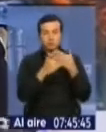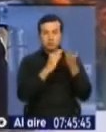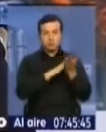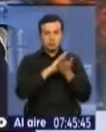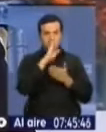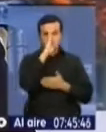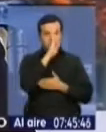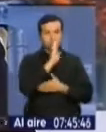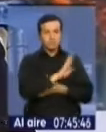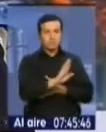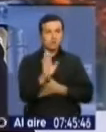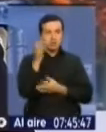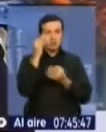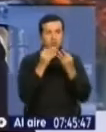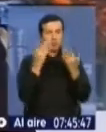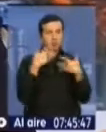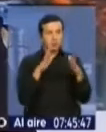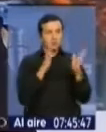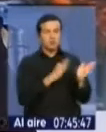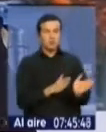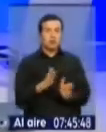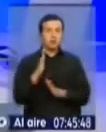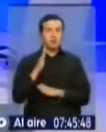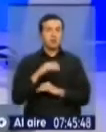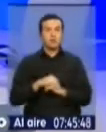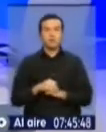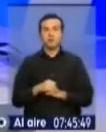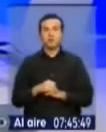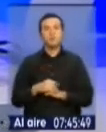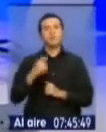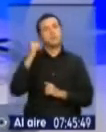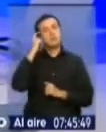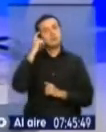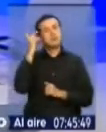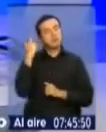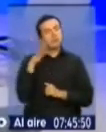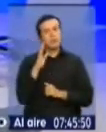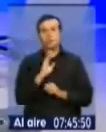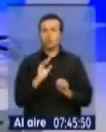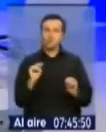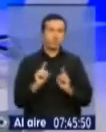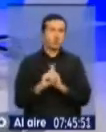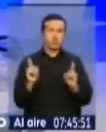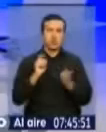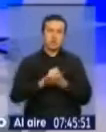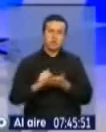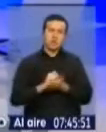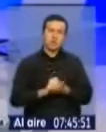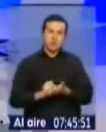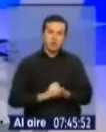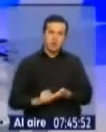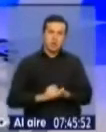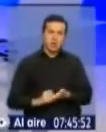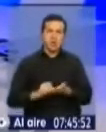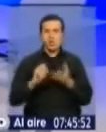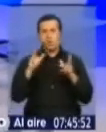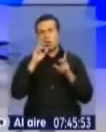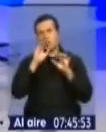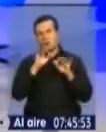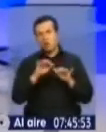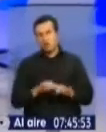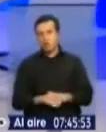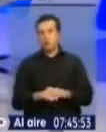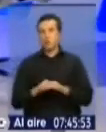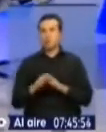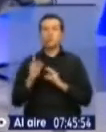transparencia dentro de la función judicial, dentro de las causas que se manejan? Considerando pues que ya no es el escrito que entre gallos y medianoche se lo introduce. Mira, esa es